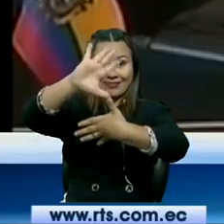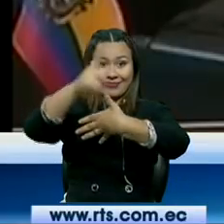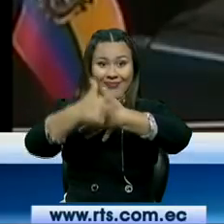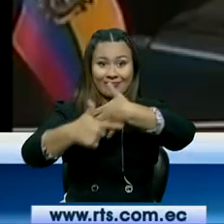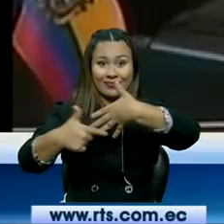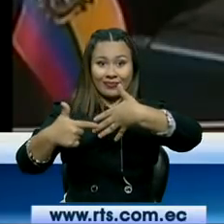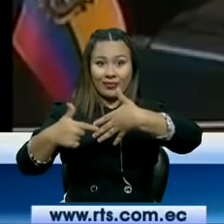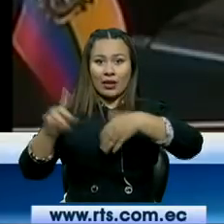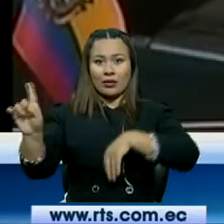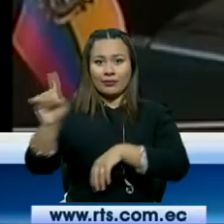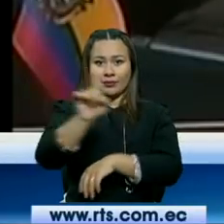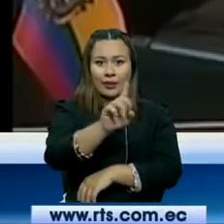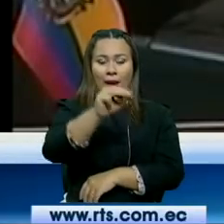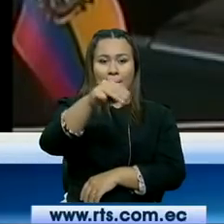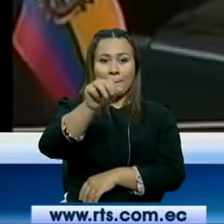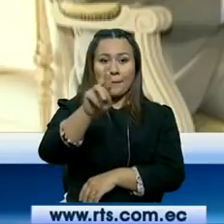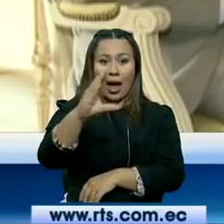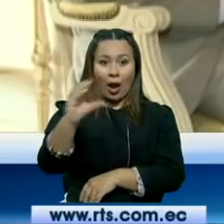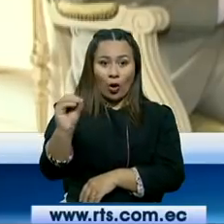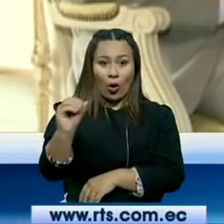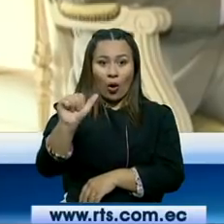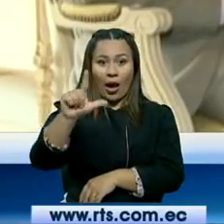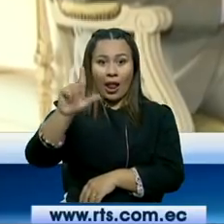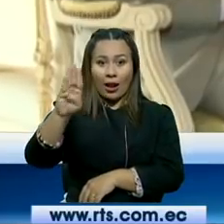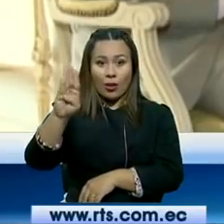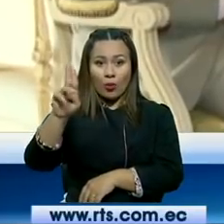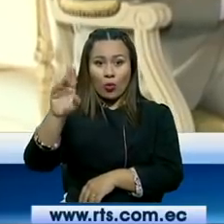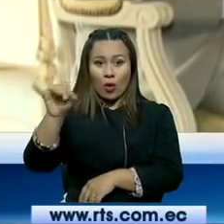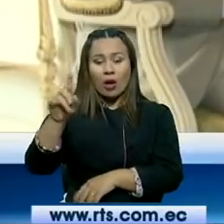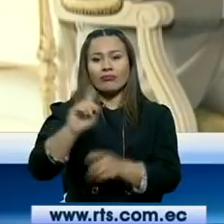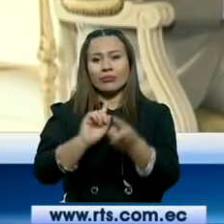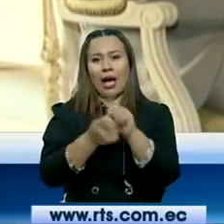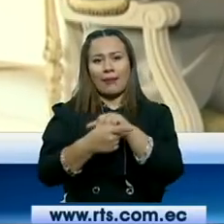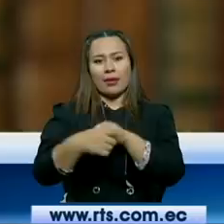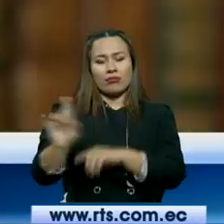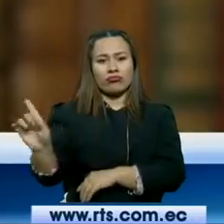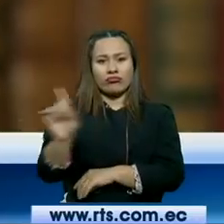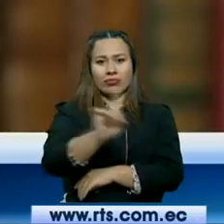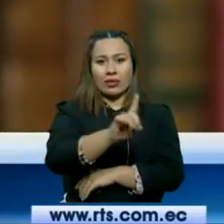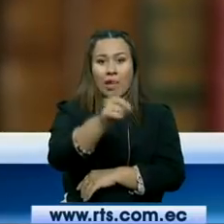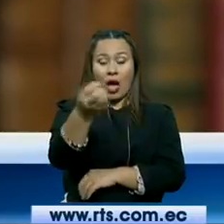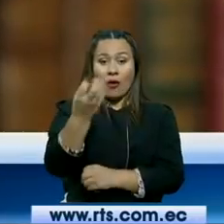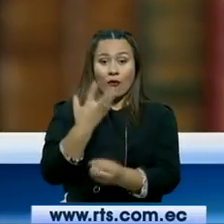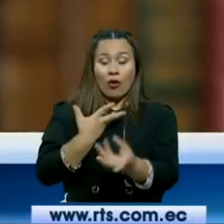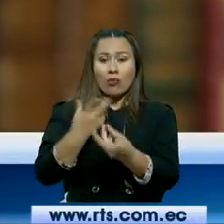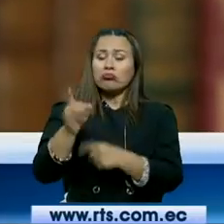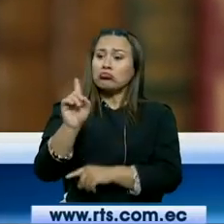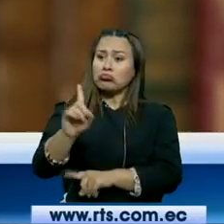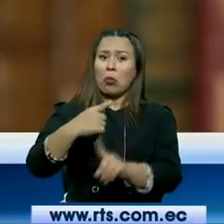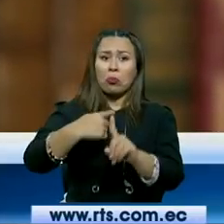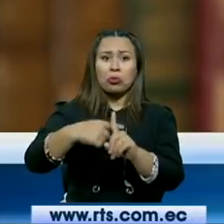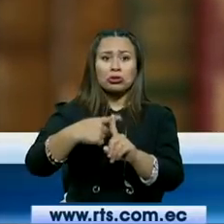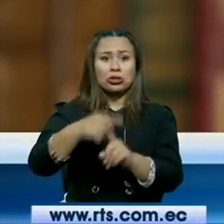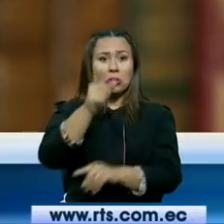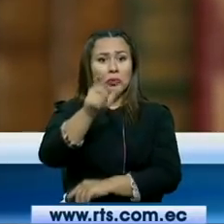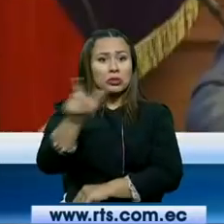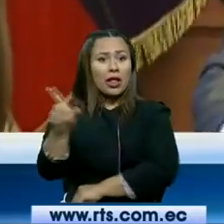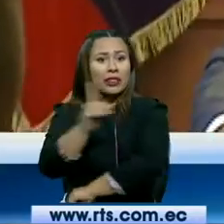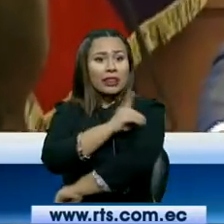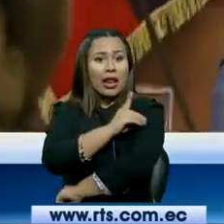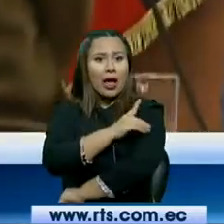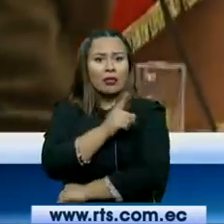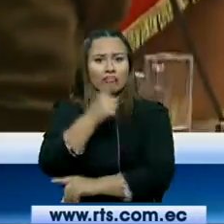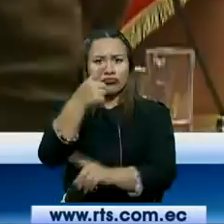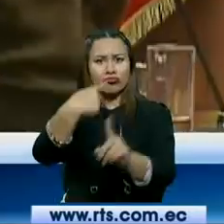en reemplazo de Marco Albuja. Para el ex canciller José Ayala Lazo, estas designaciones son positivas, pues se ve que el gobierno de